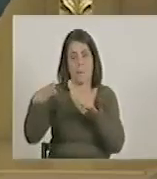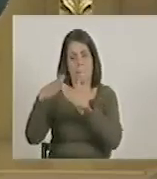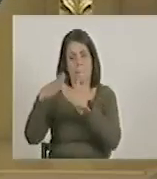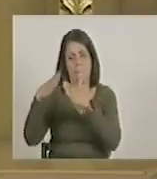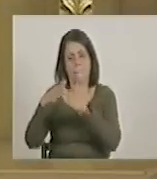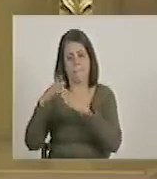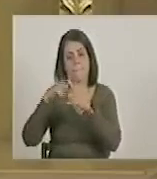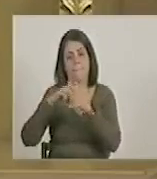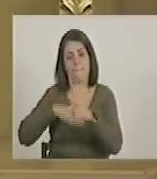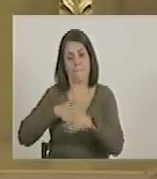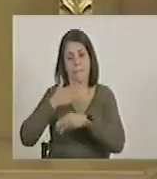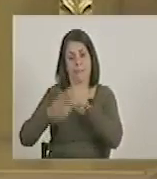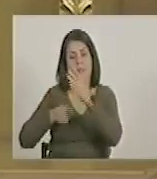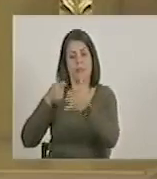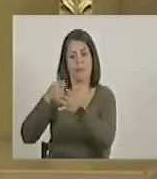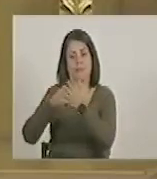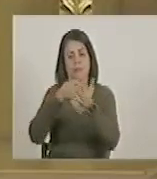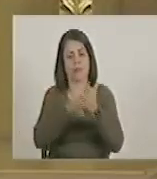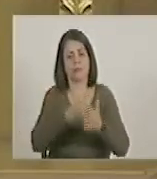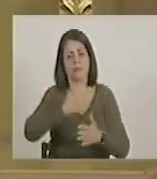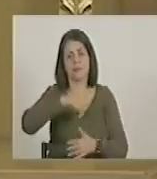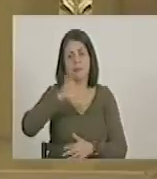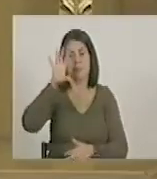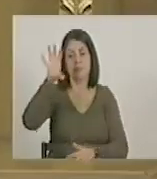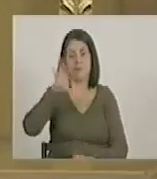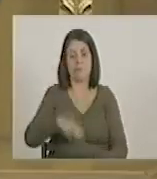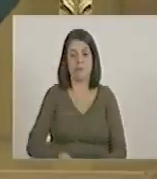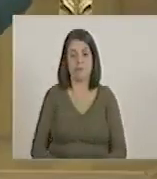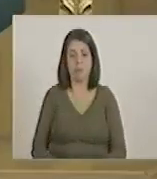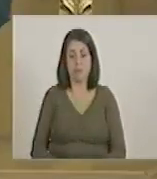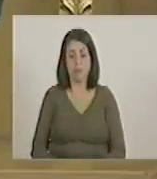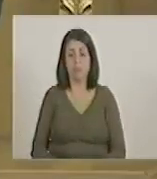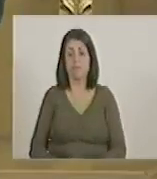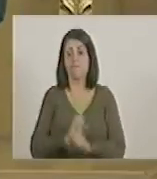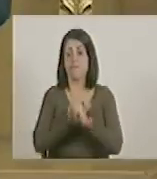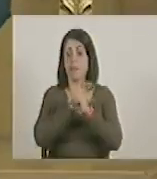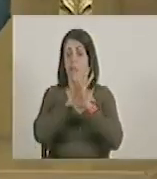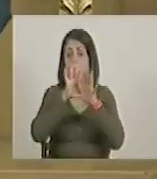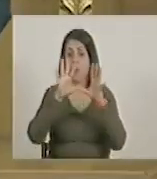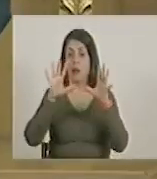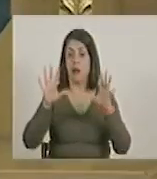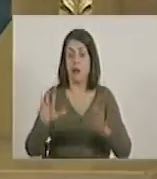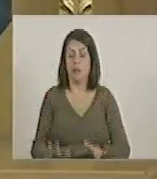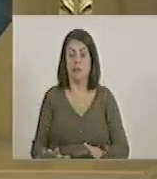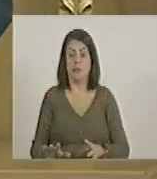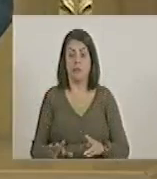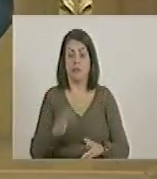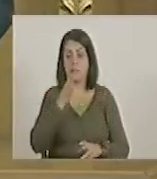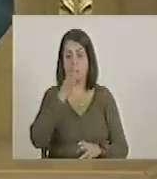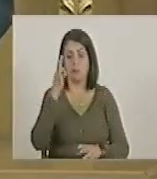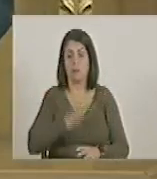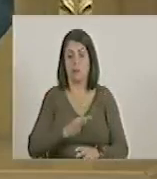de las posibilidades de inversión en nuestro país. Una transparencia y seguridad jurídica muy importante,